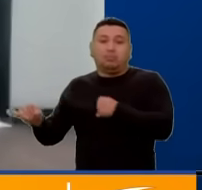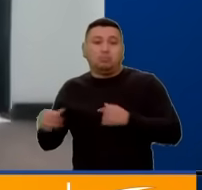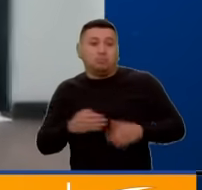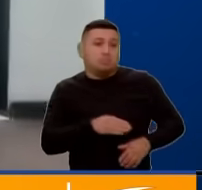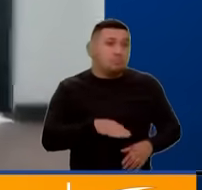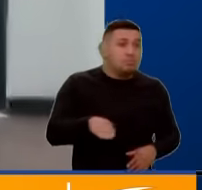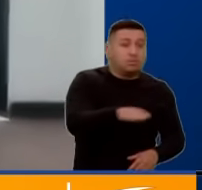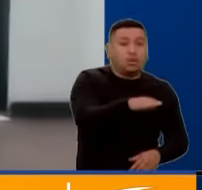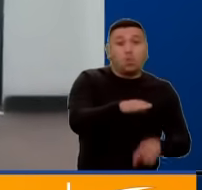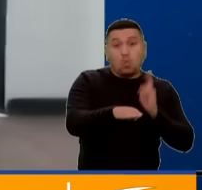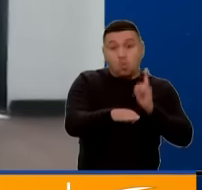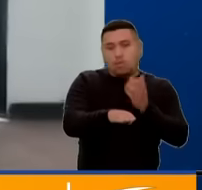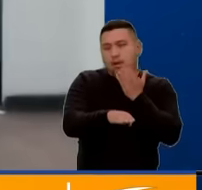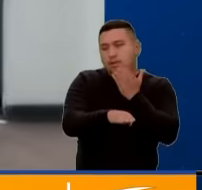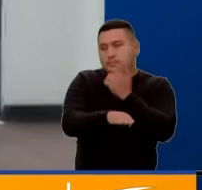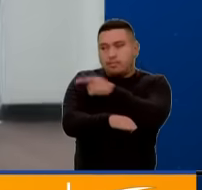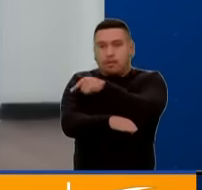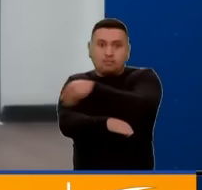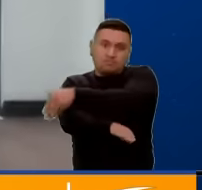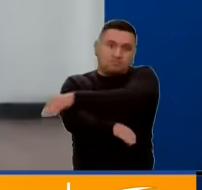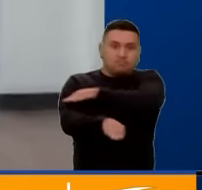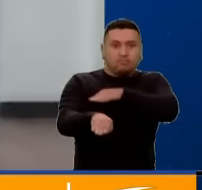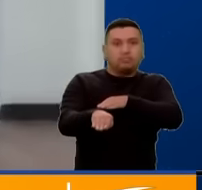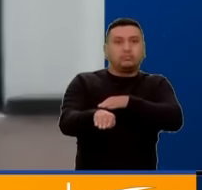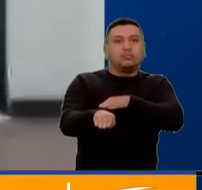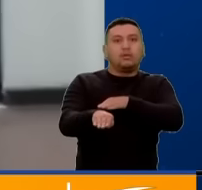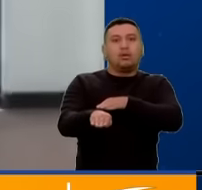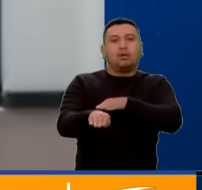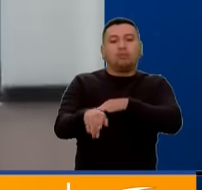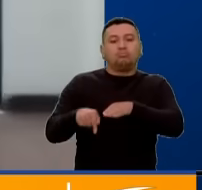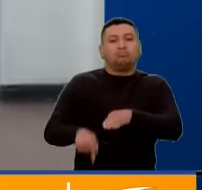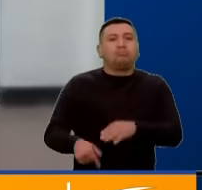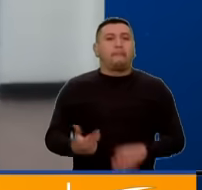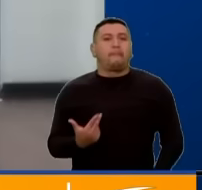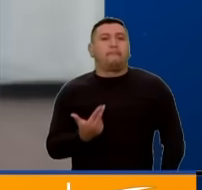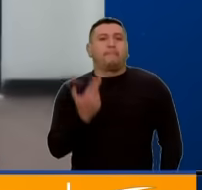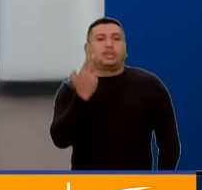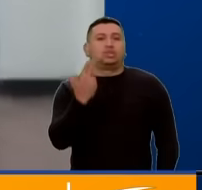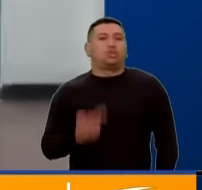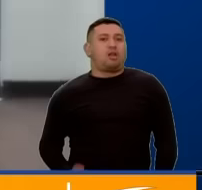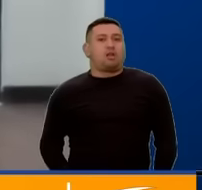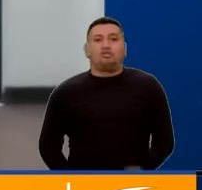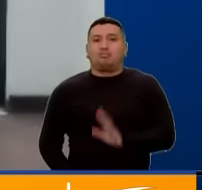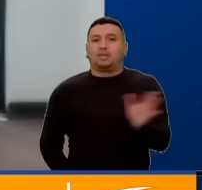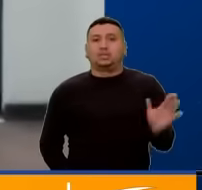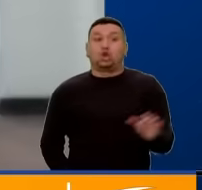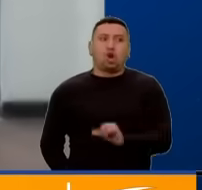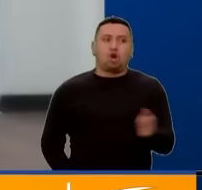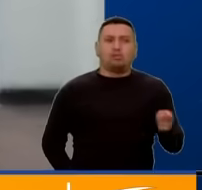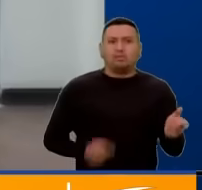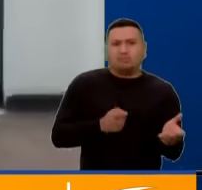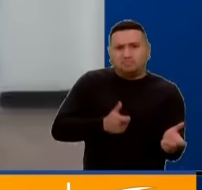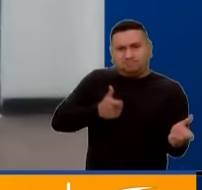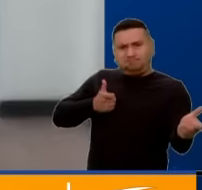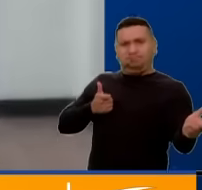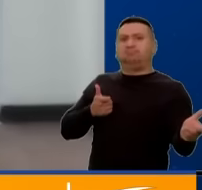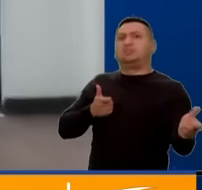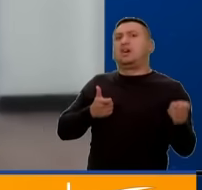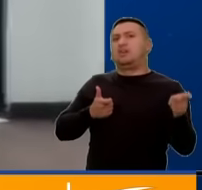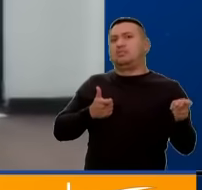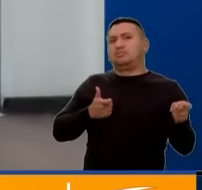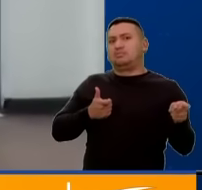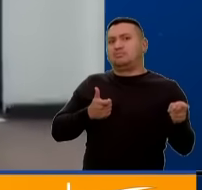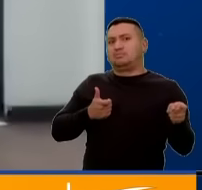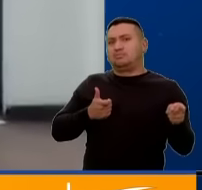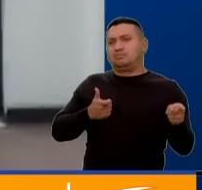abasto, toda vez que pues, ellos cuentan solamente con armas cortas, y fueron muchísimos los guerrilleros que nos salieron.